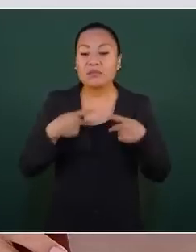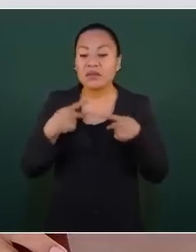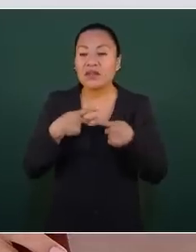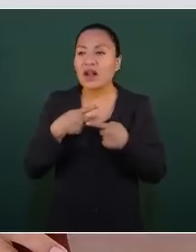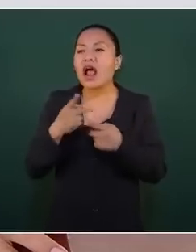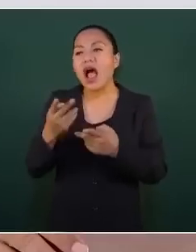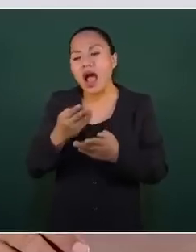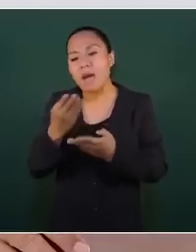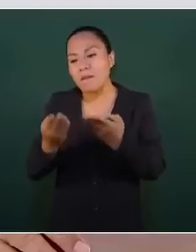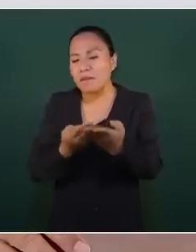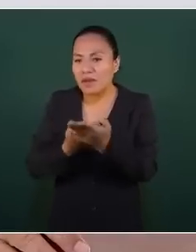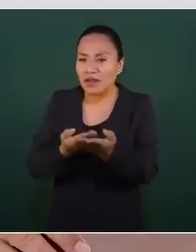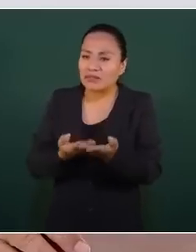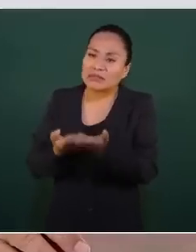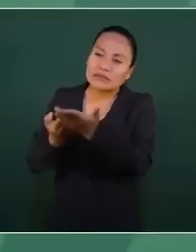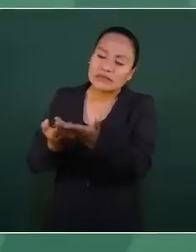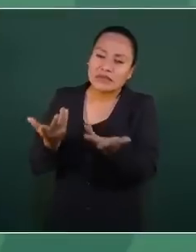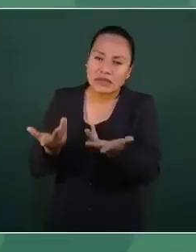también para